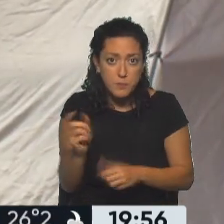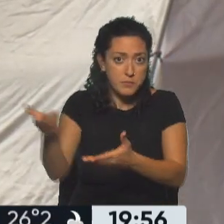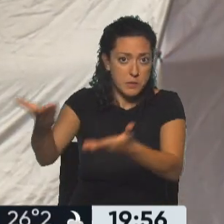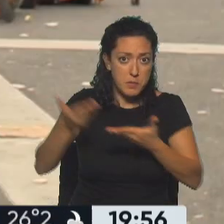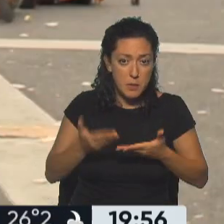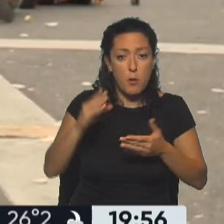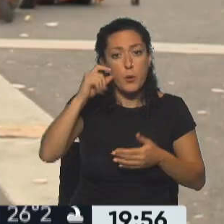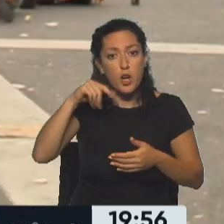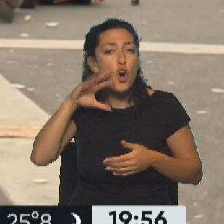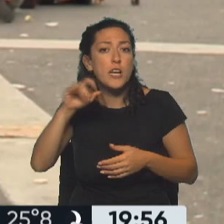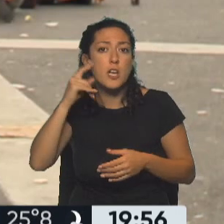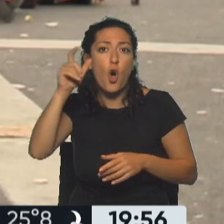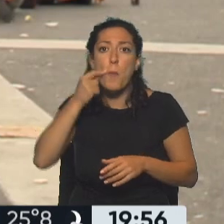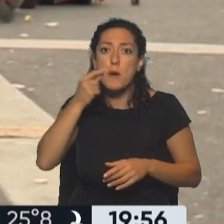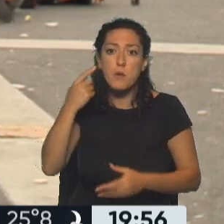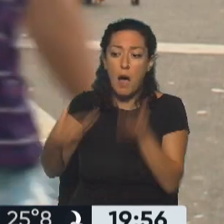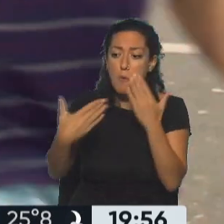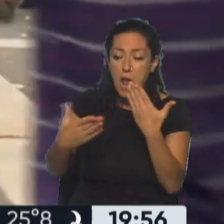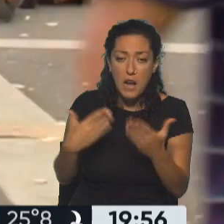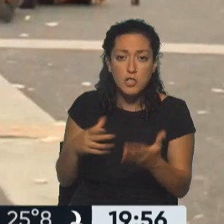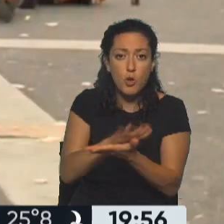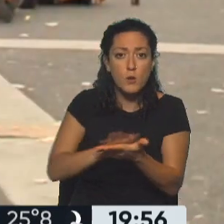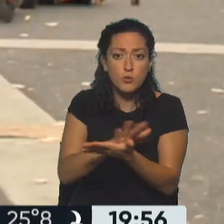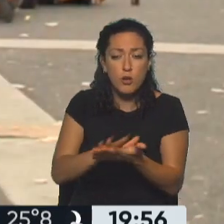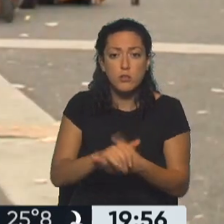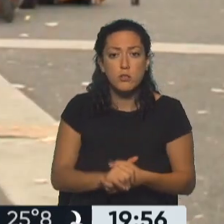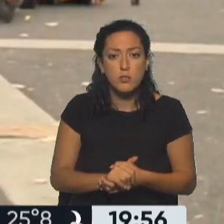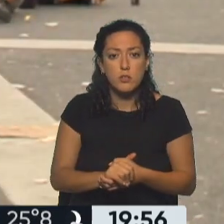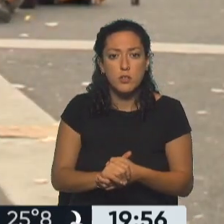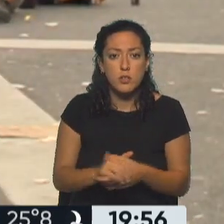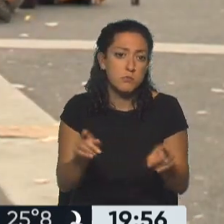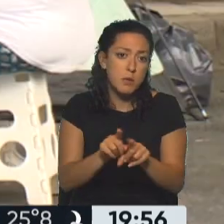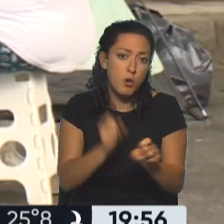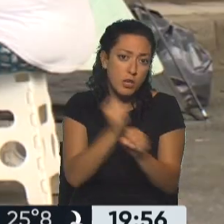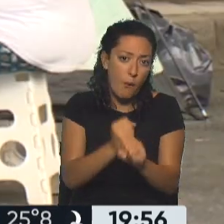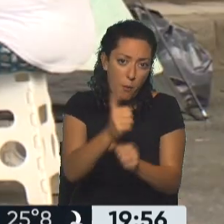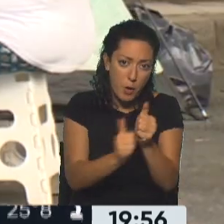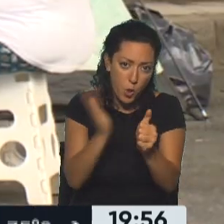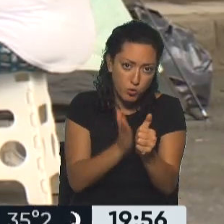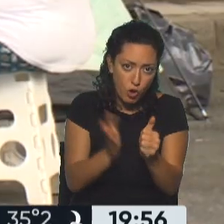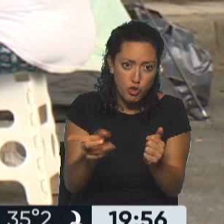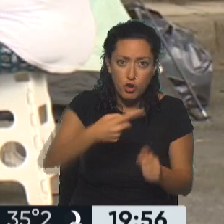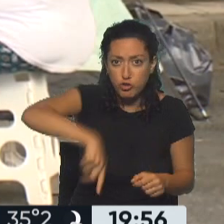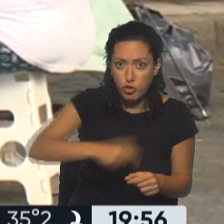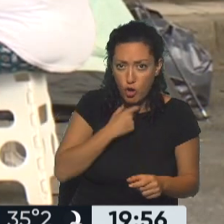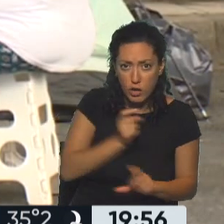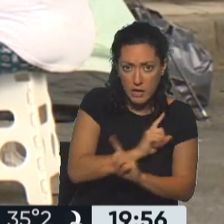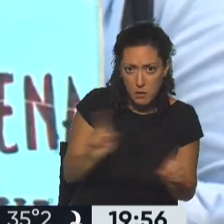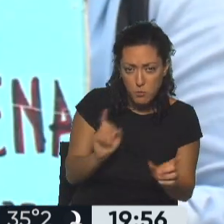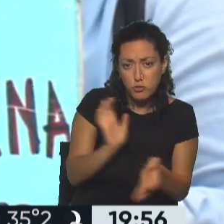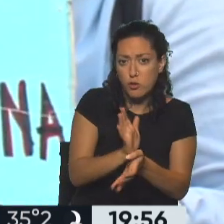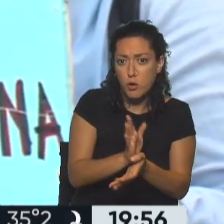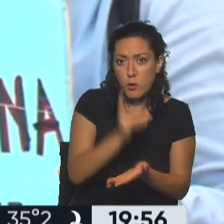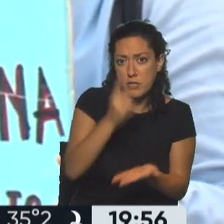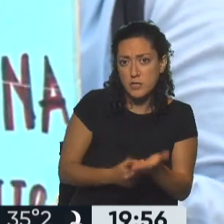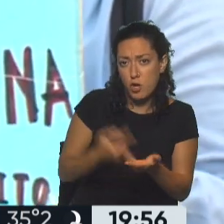que dialogue conmigo y que busquemos una salida que es por el mundo de la producción y el trabajo, lejos de querer dar vuelta la decisión